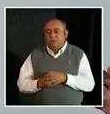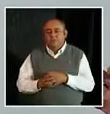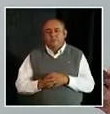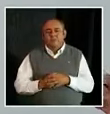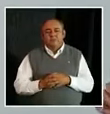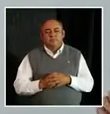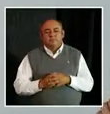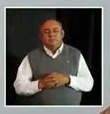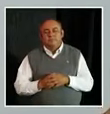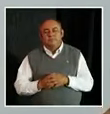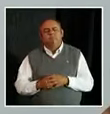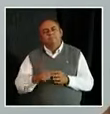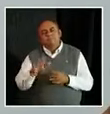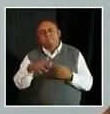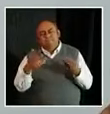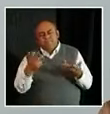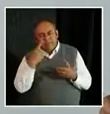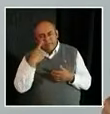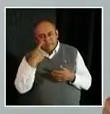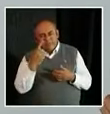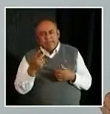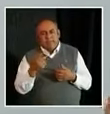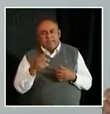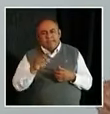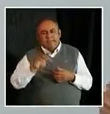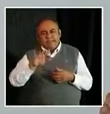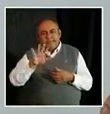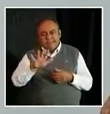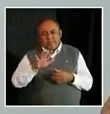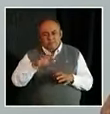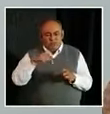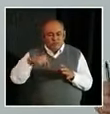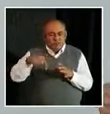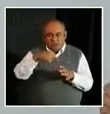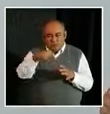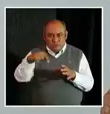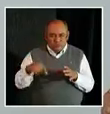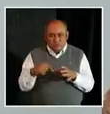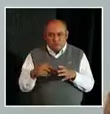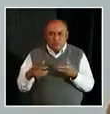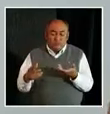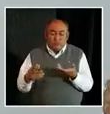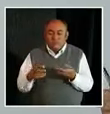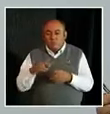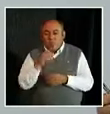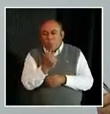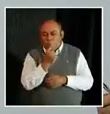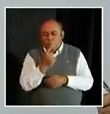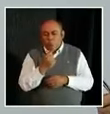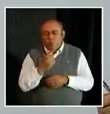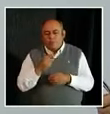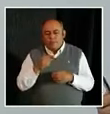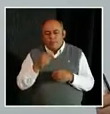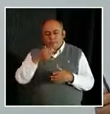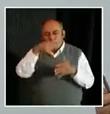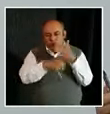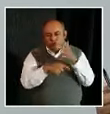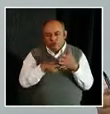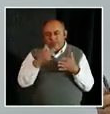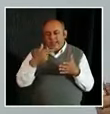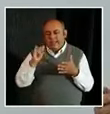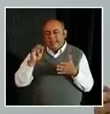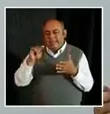los 5 no me acuerdo, uno de ellos es lo que llamamos el pozo Heineken, que es un pozo que perforó Heineken y que